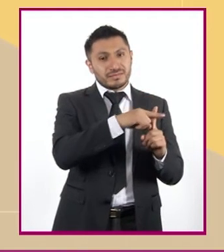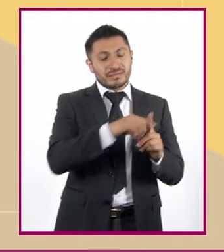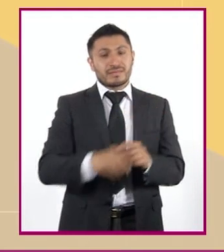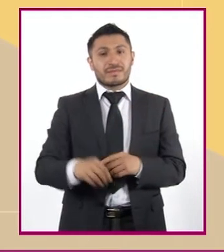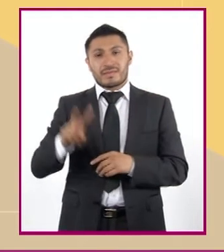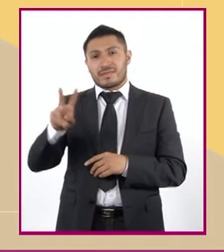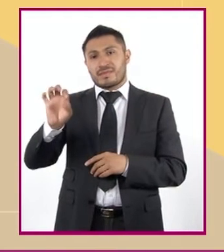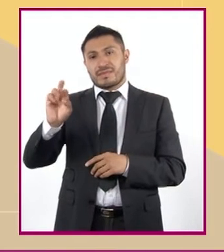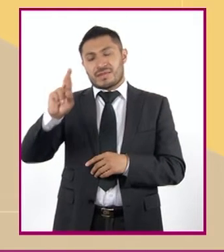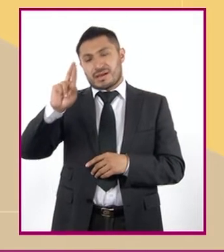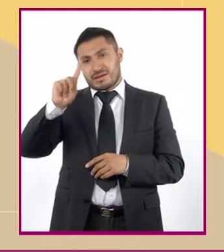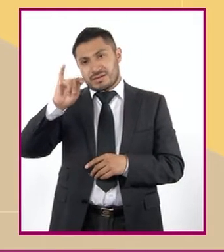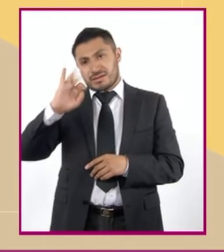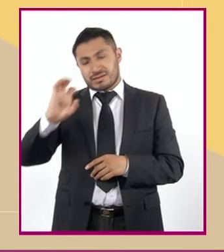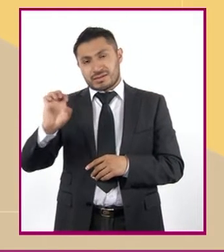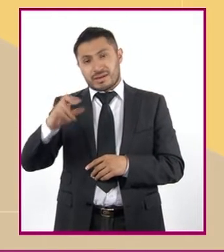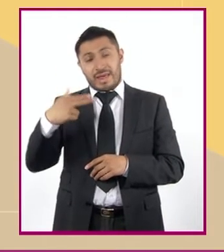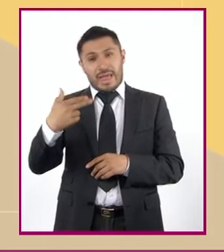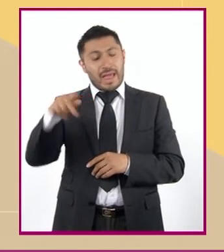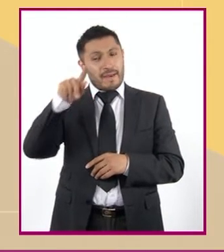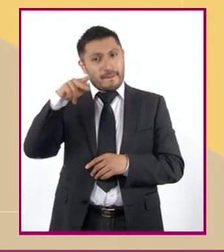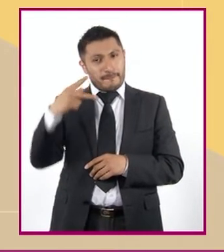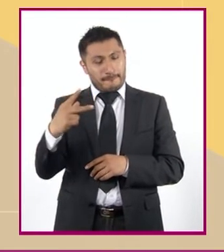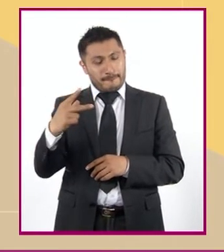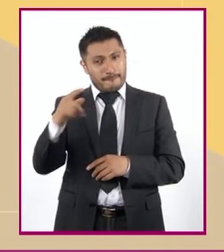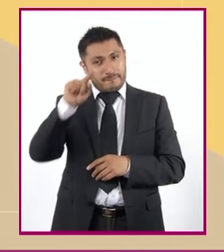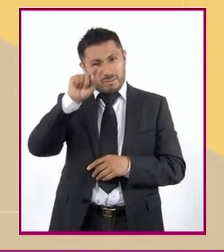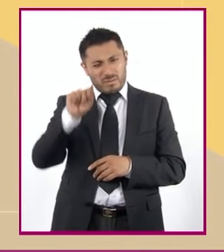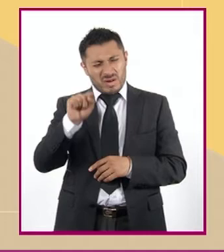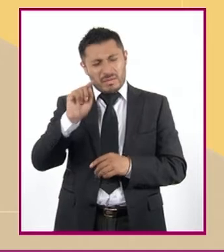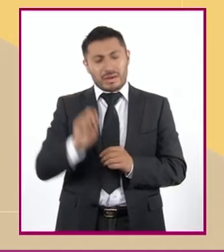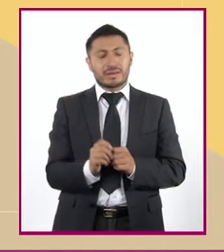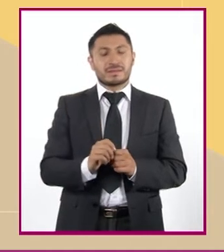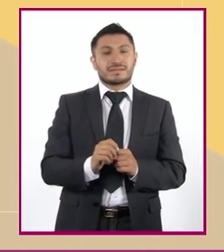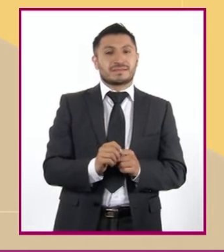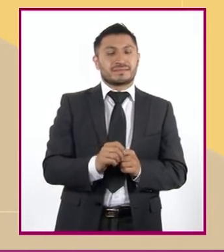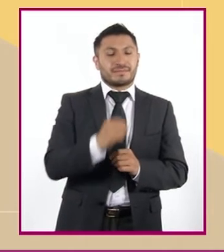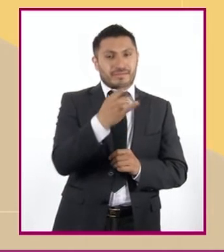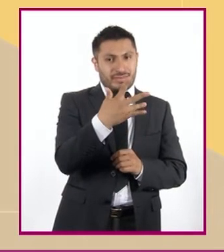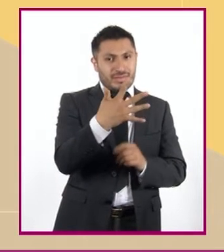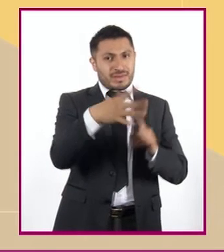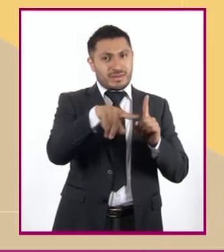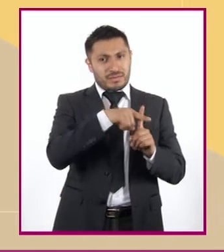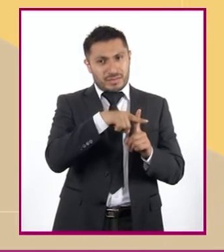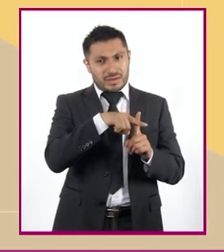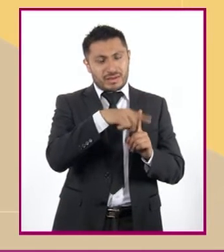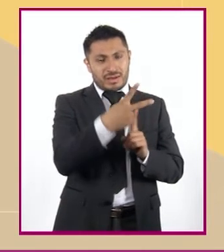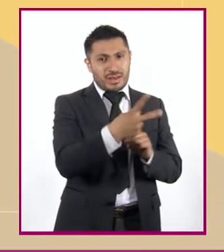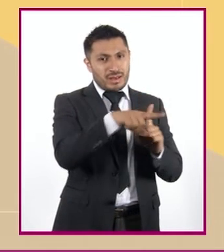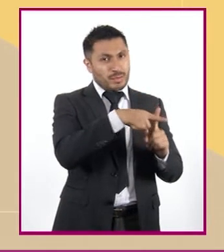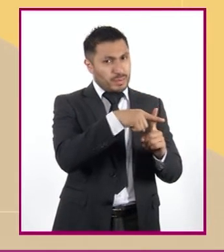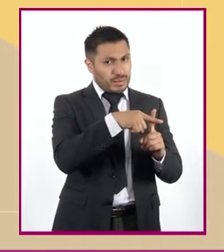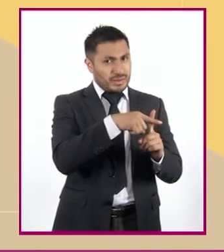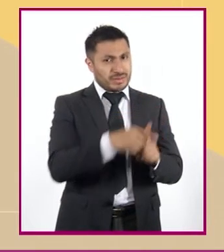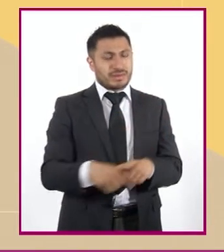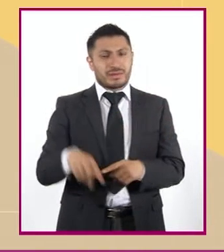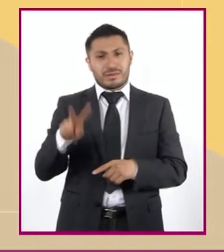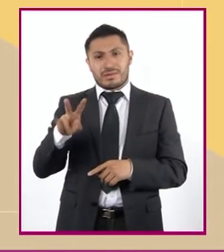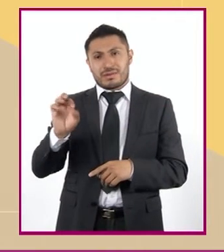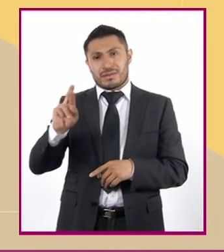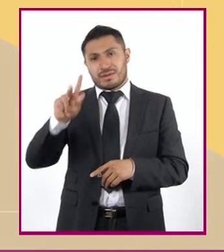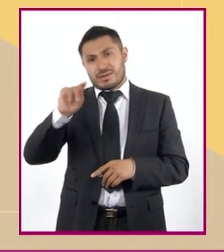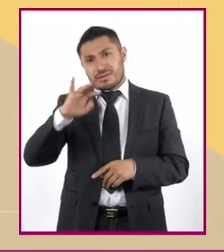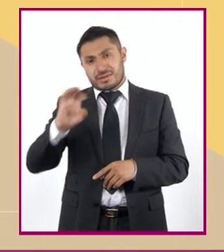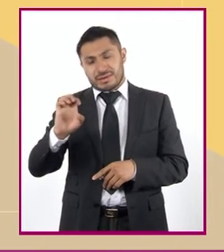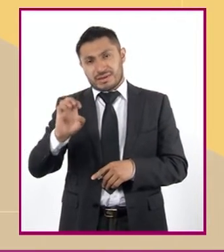positivo. Para el vértice H', las coordenadas son 5 positivo y 2 positivo. Para